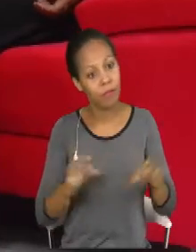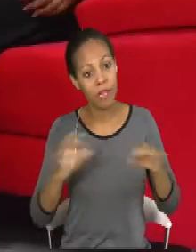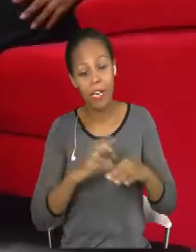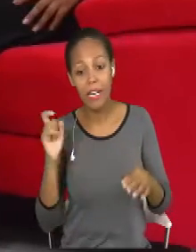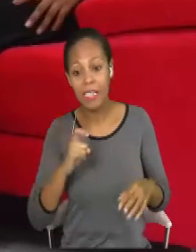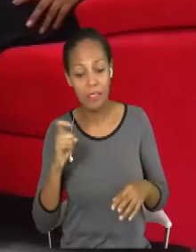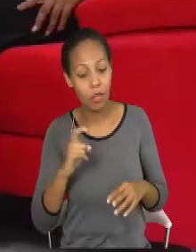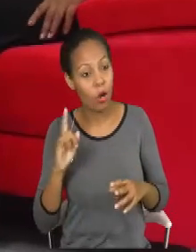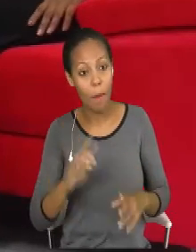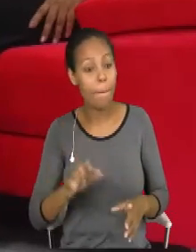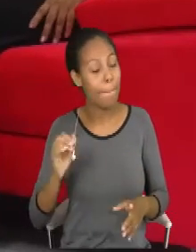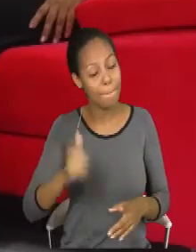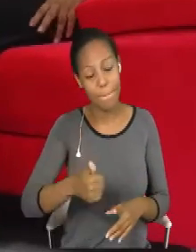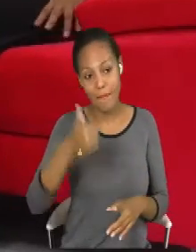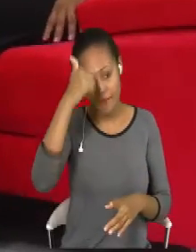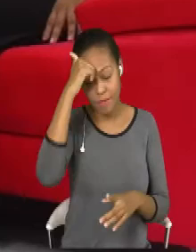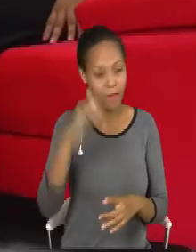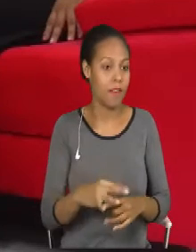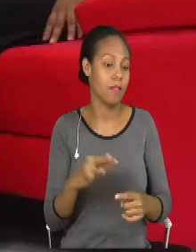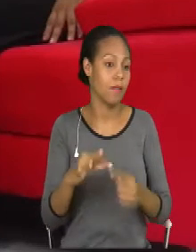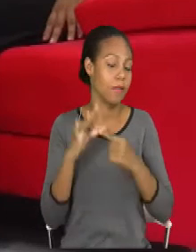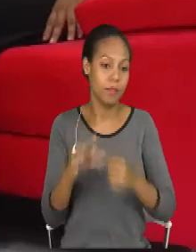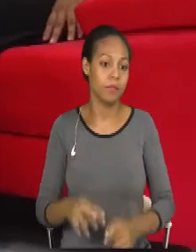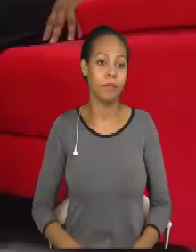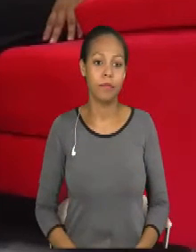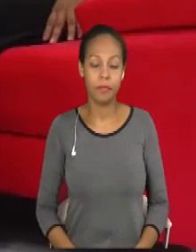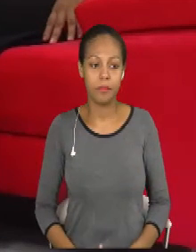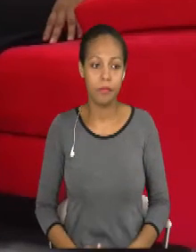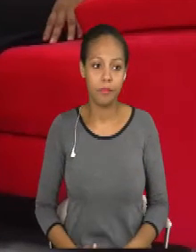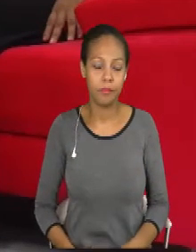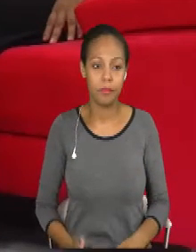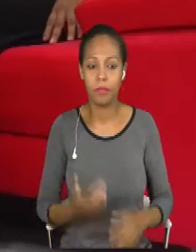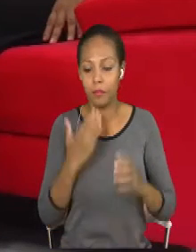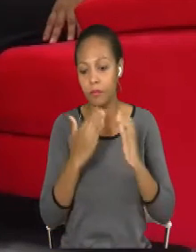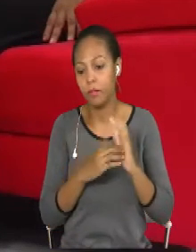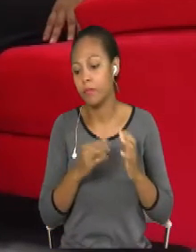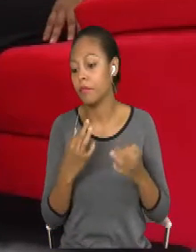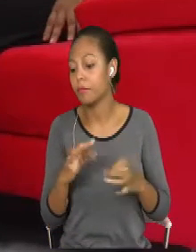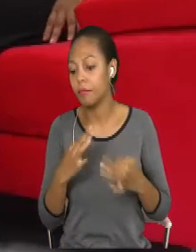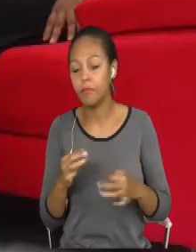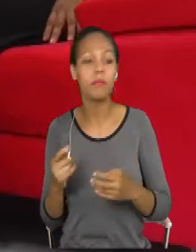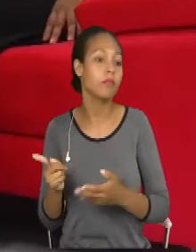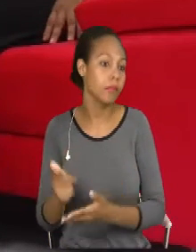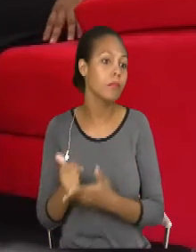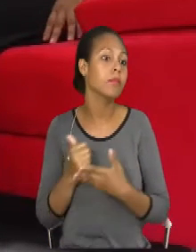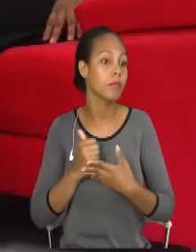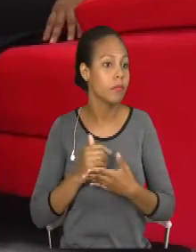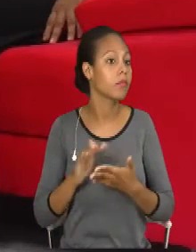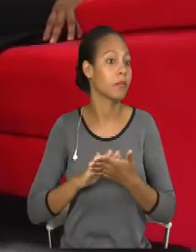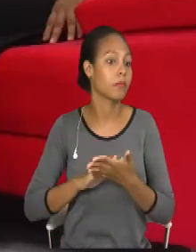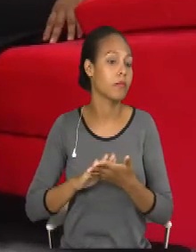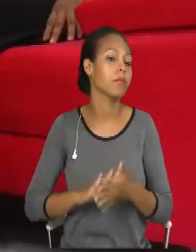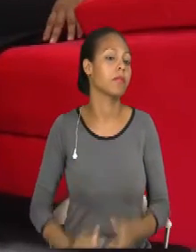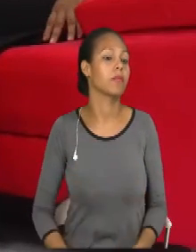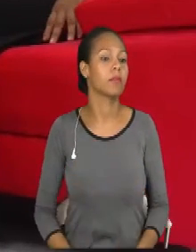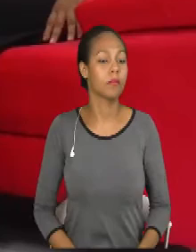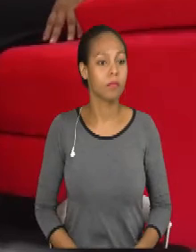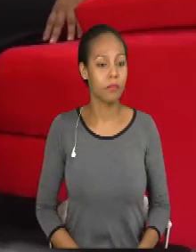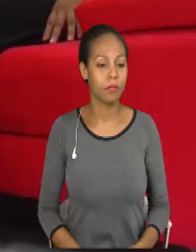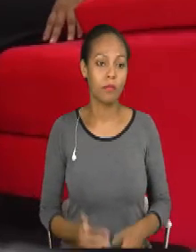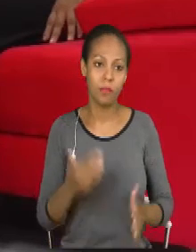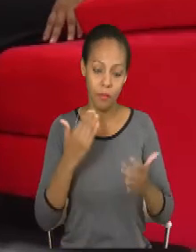son muy indispensables, han llegado al punto de solucionar necesidades básicas de los seres humanos y por eso es que hoy en